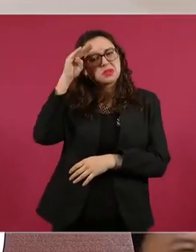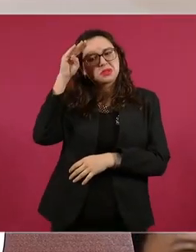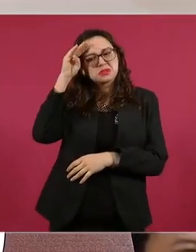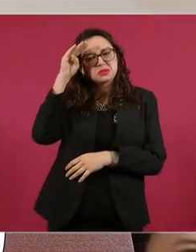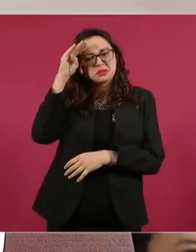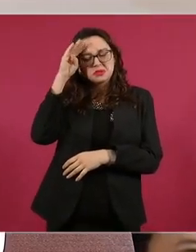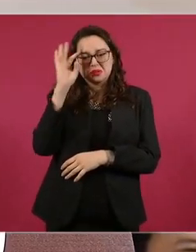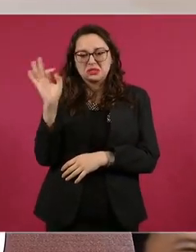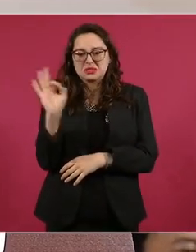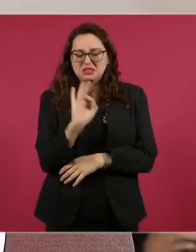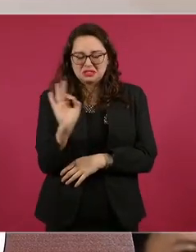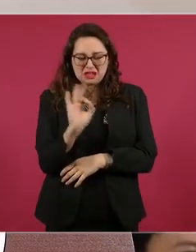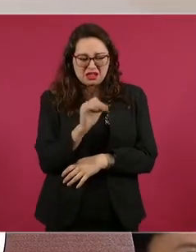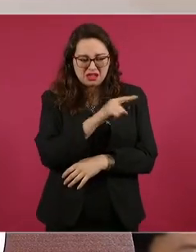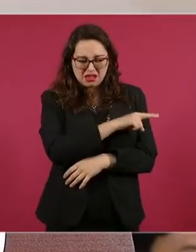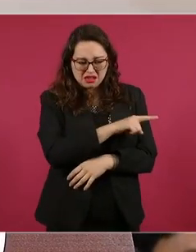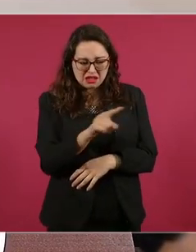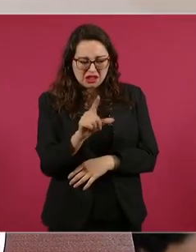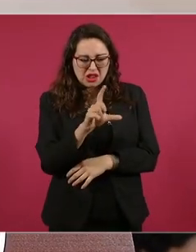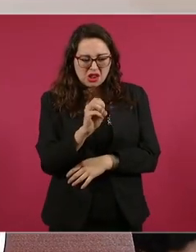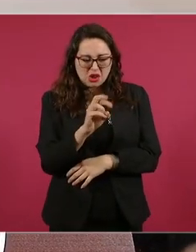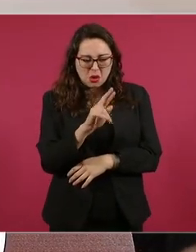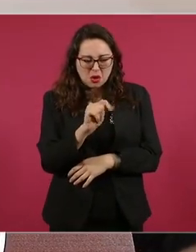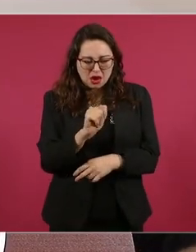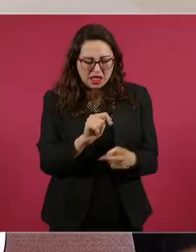les hacemos